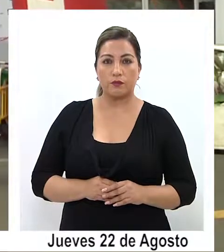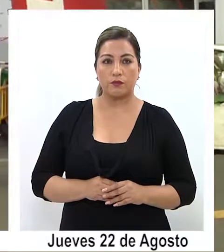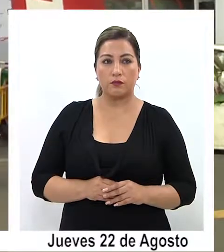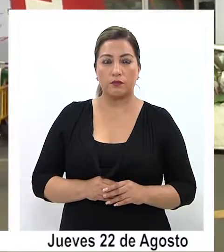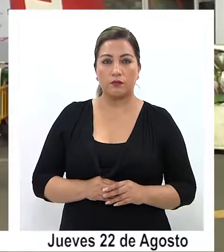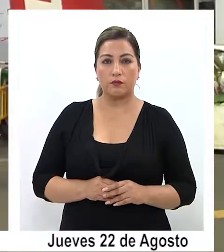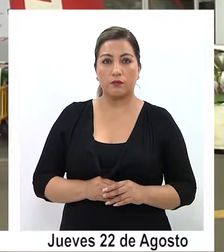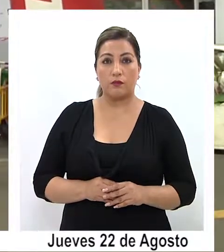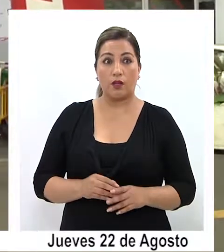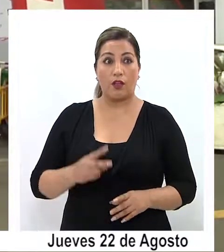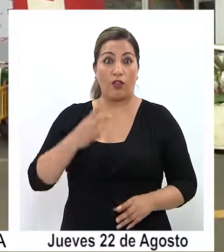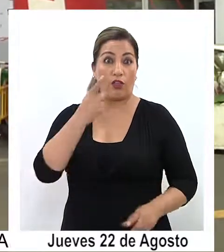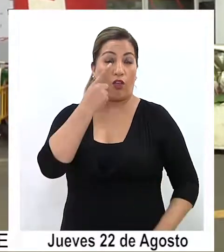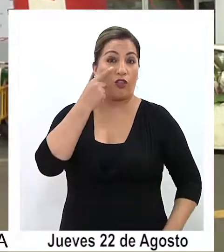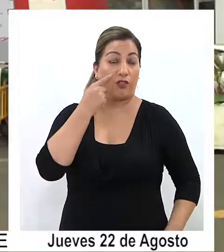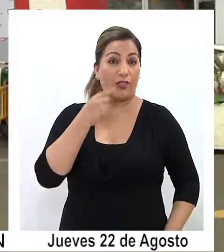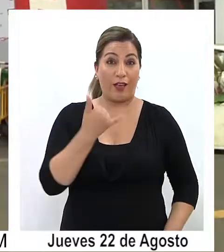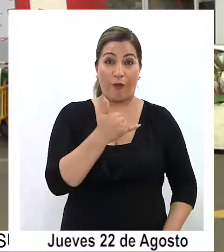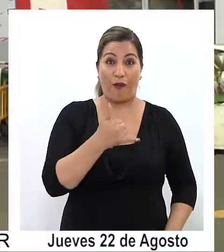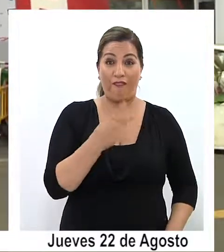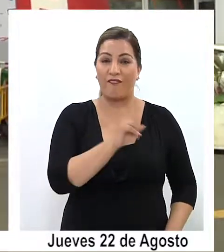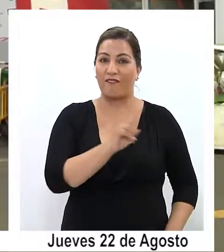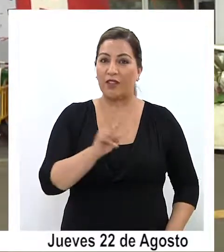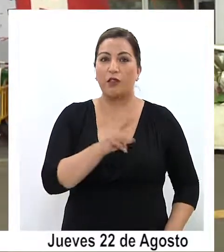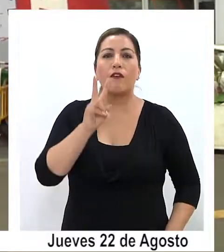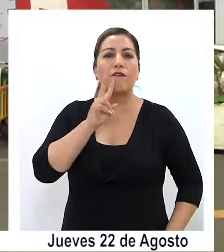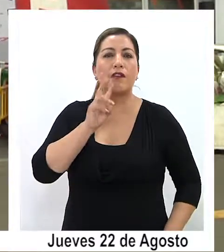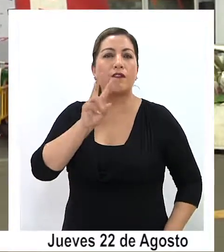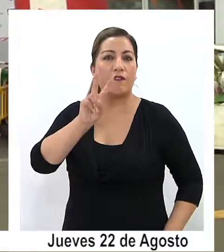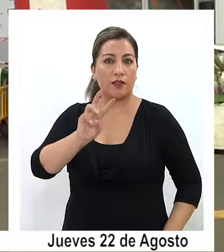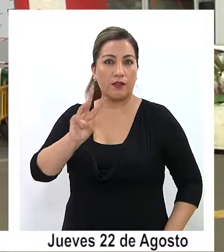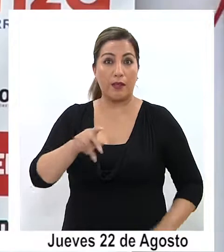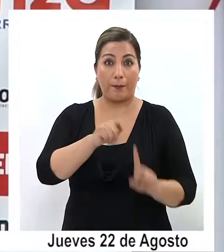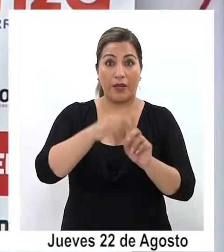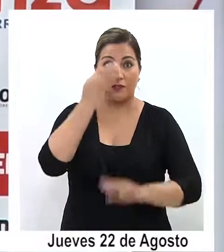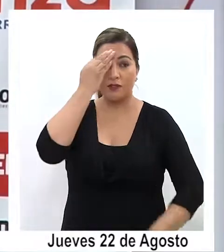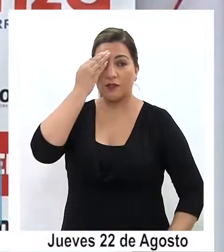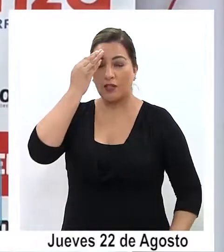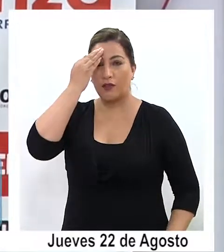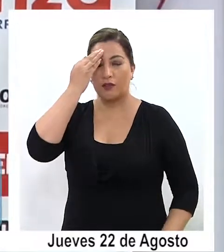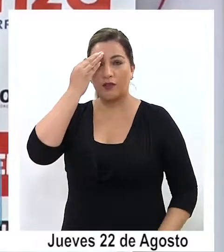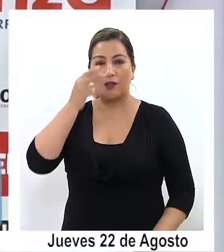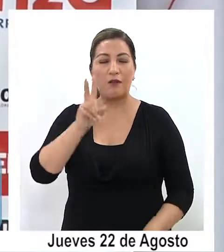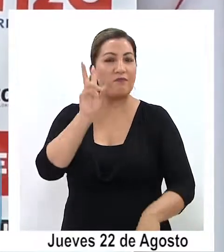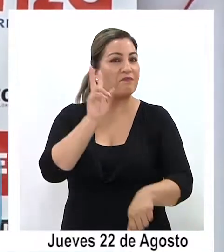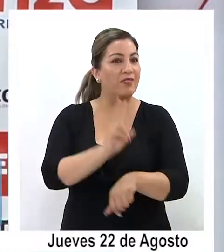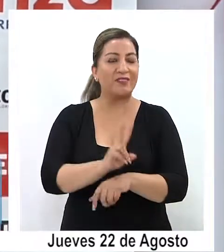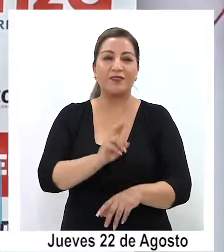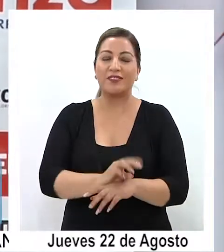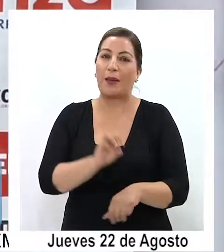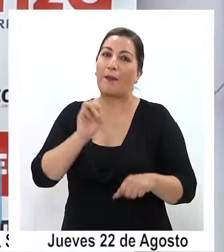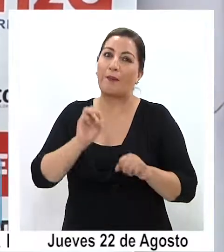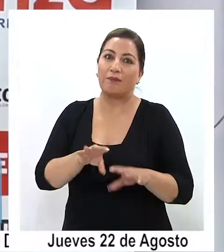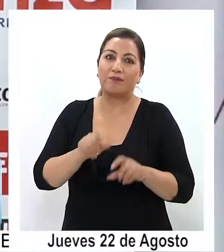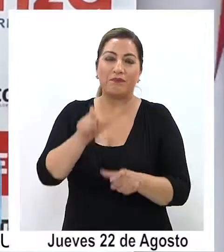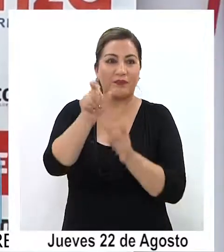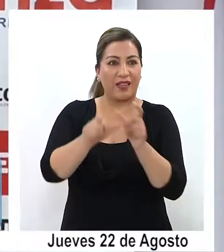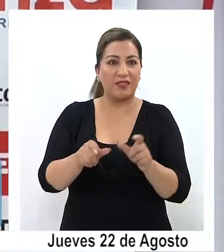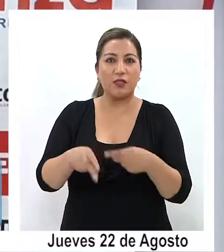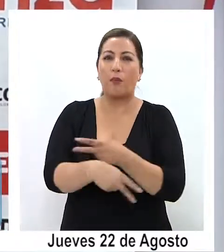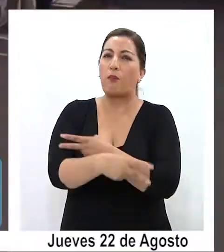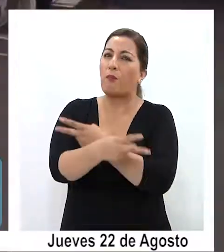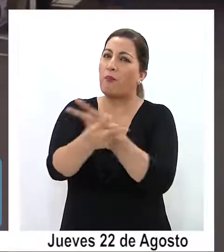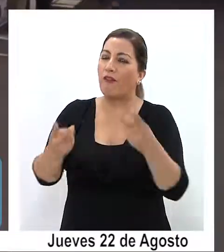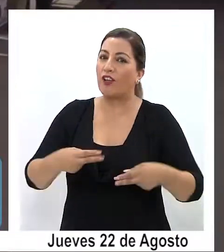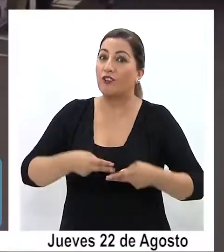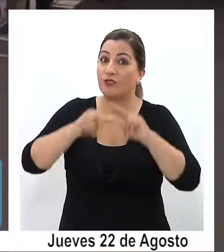Durante dos jornadas, jueves 22 y viernes 23 de agosto, los maestros constructores y público en